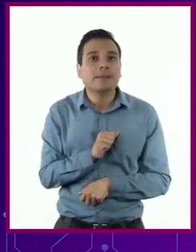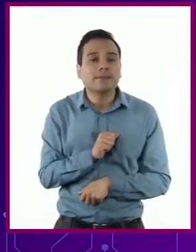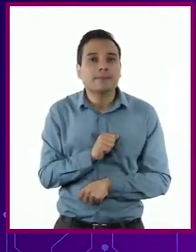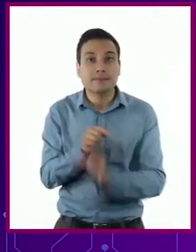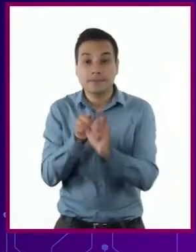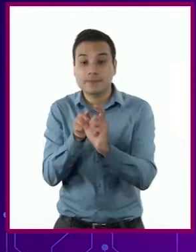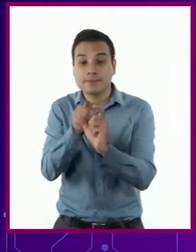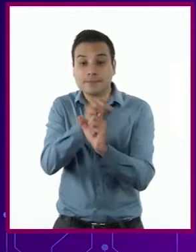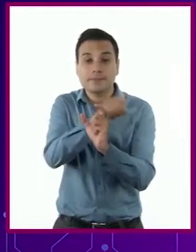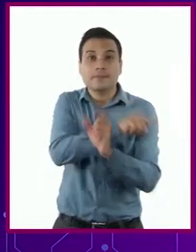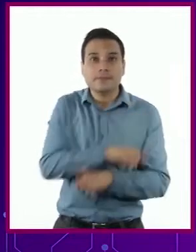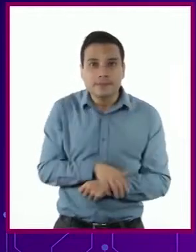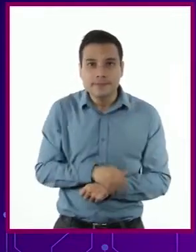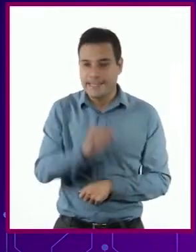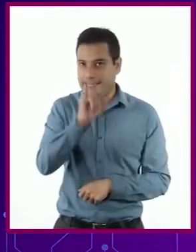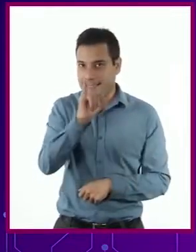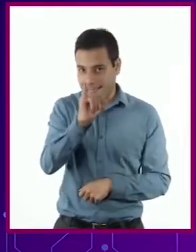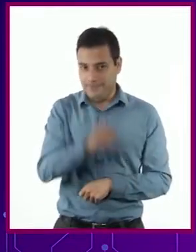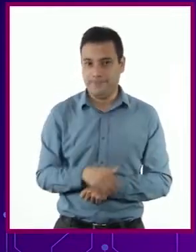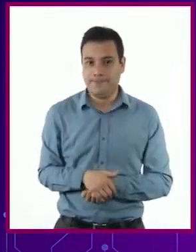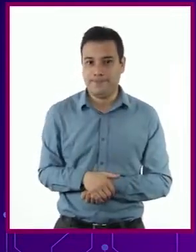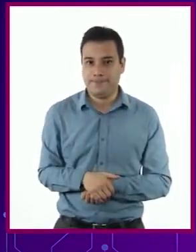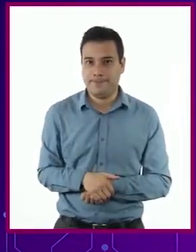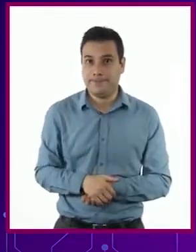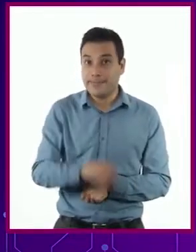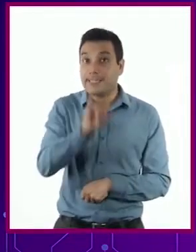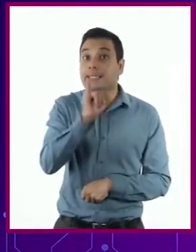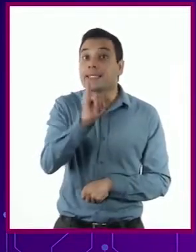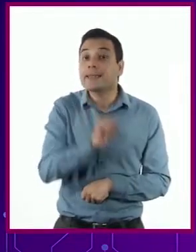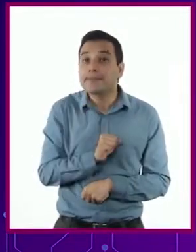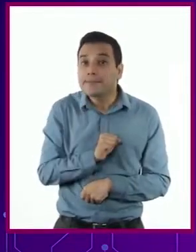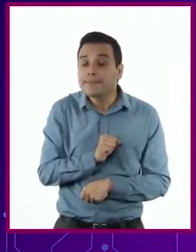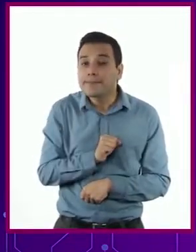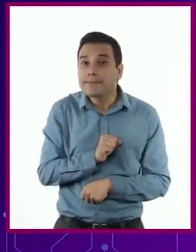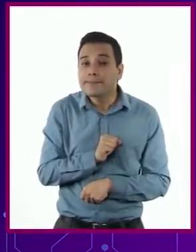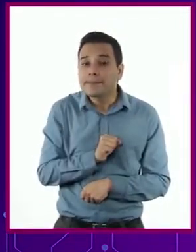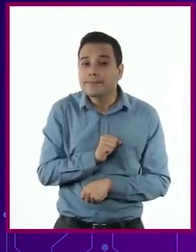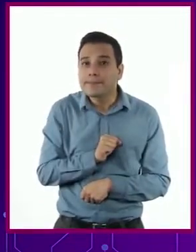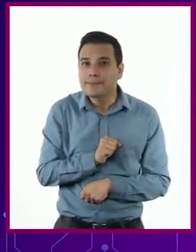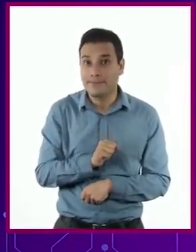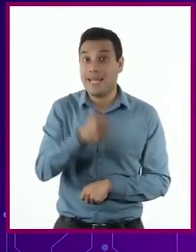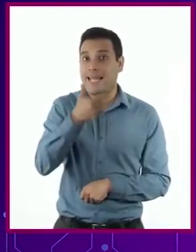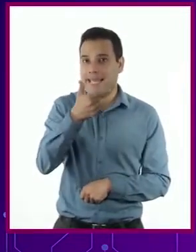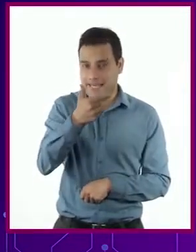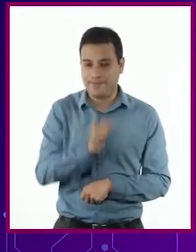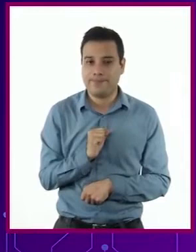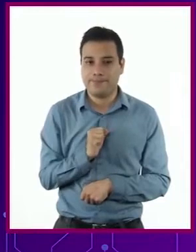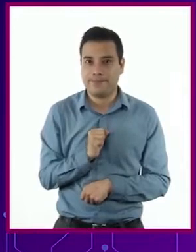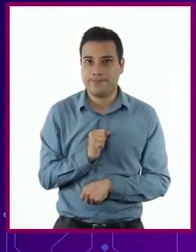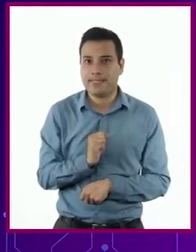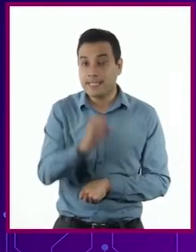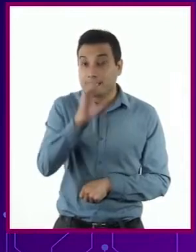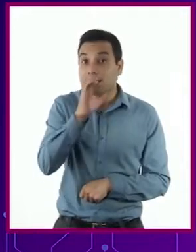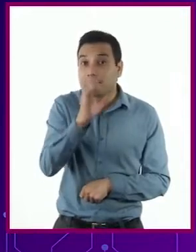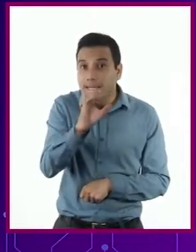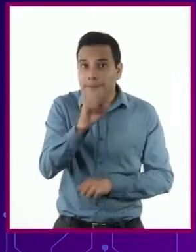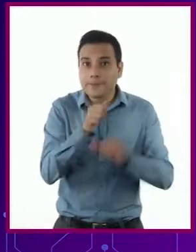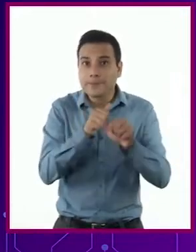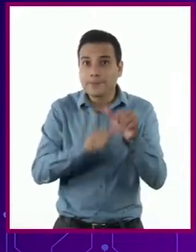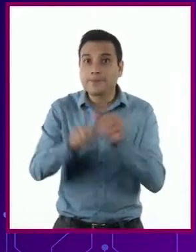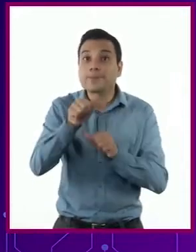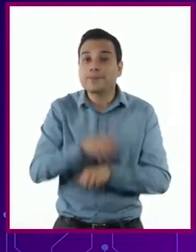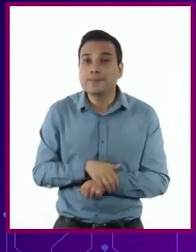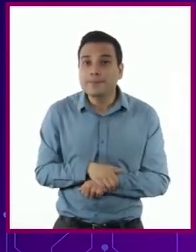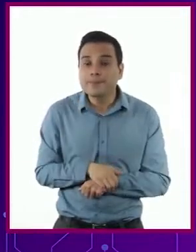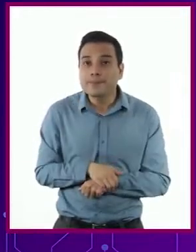se convierte en la letra I. La letra I se convierte en la letra G. La letra C es la